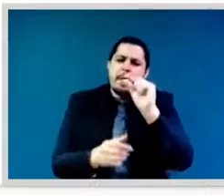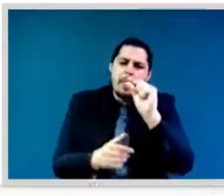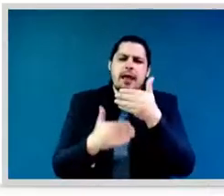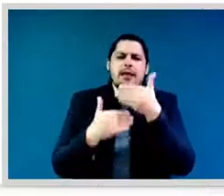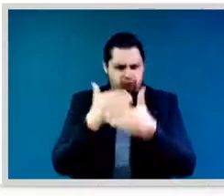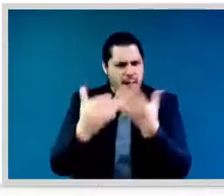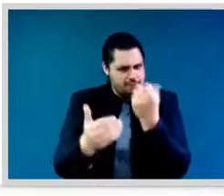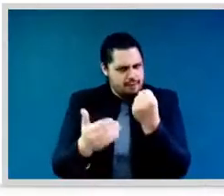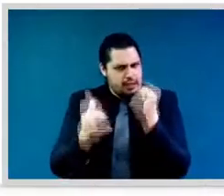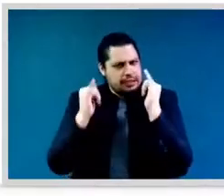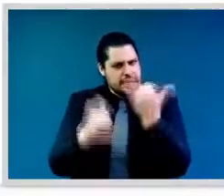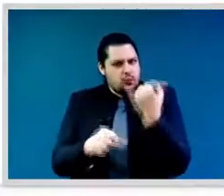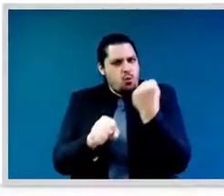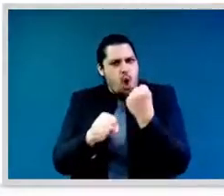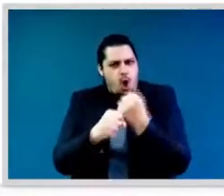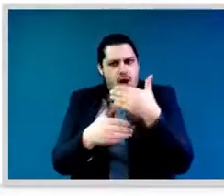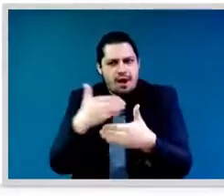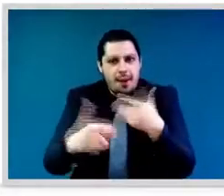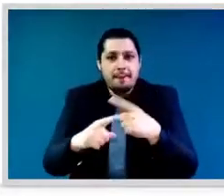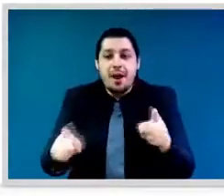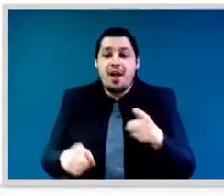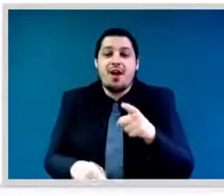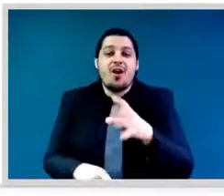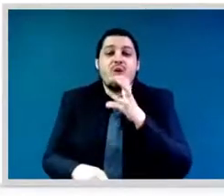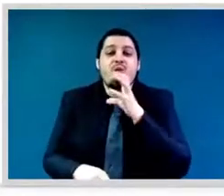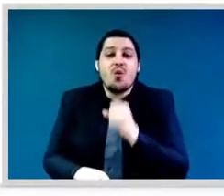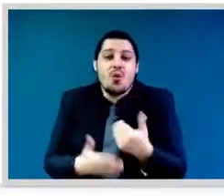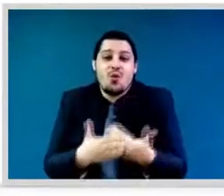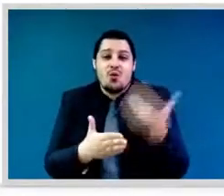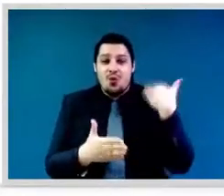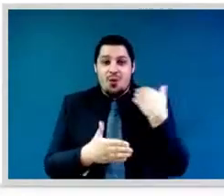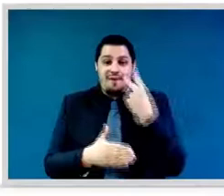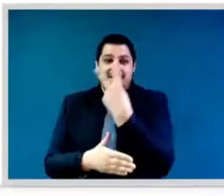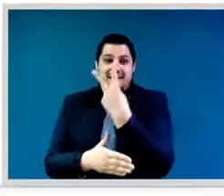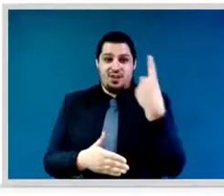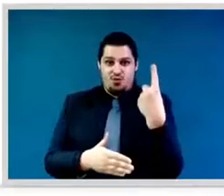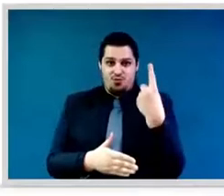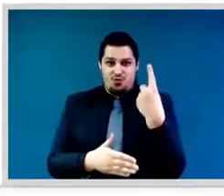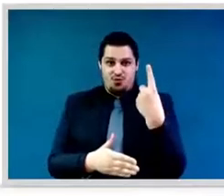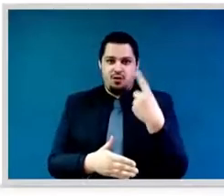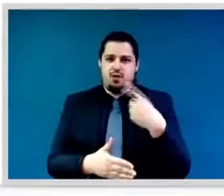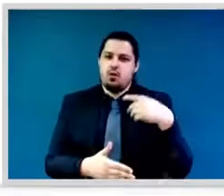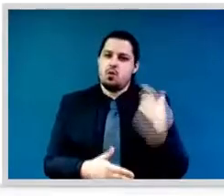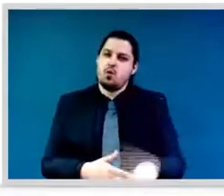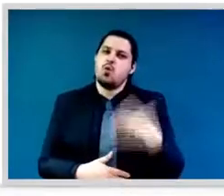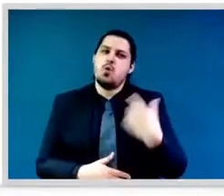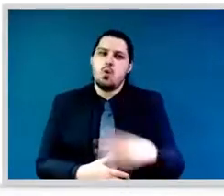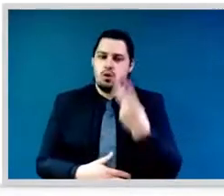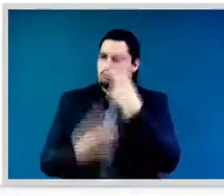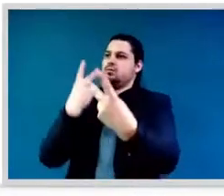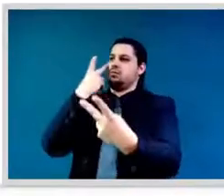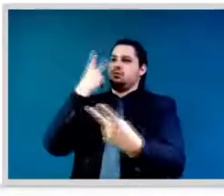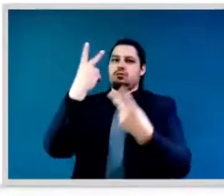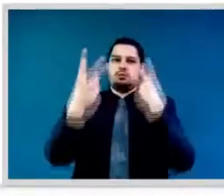debió habernos encontrado con una sociedad mucho más equitativa y encontrarnos a las mujeres